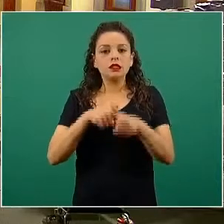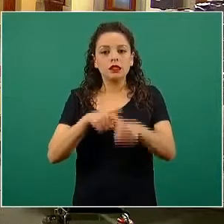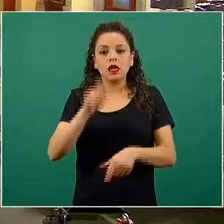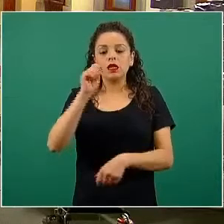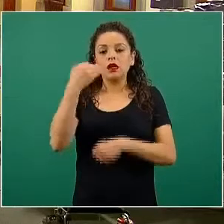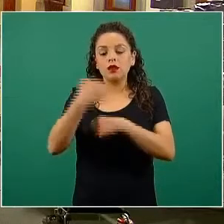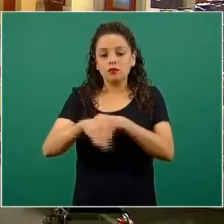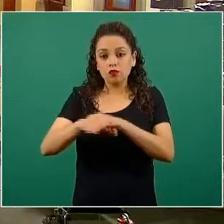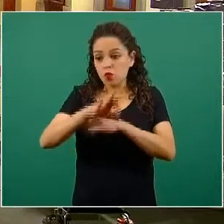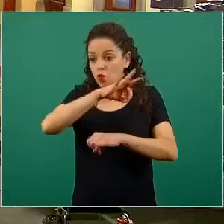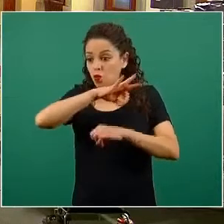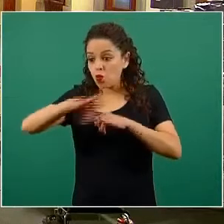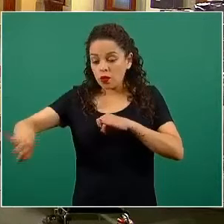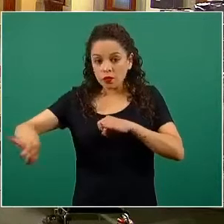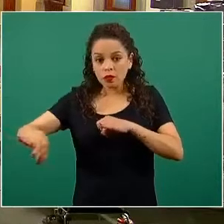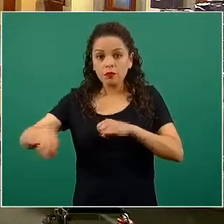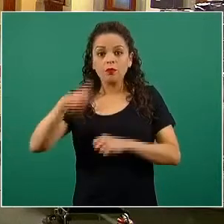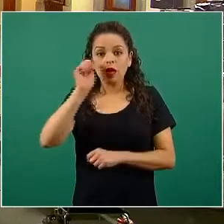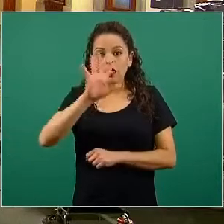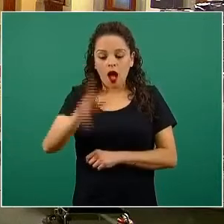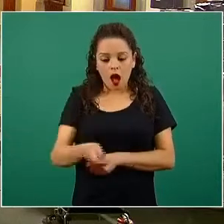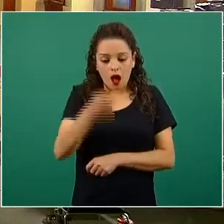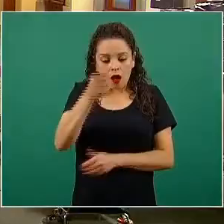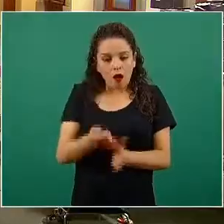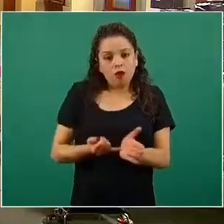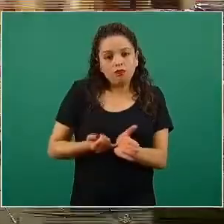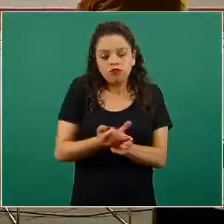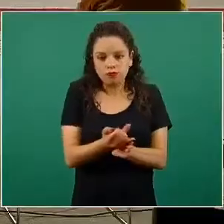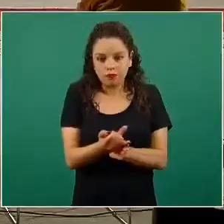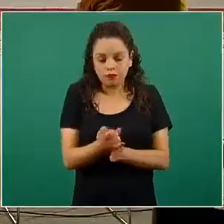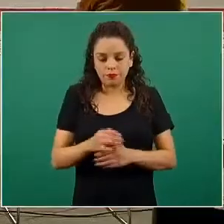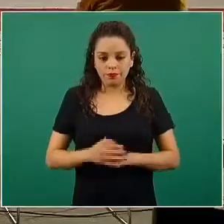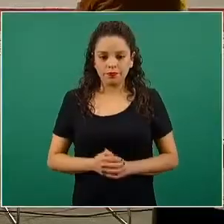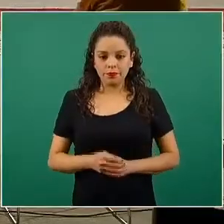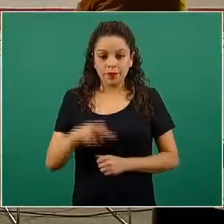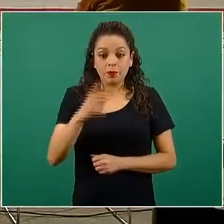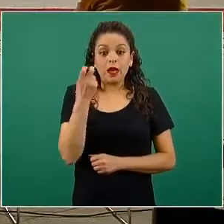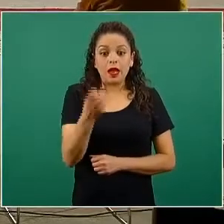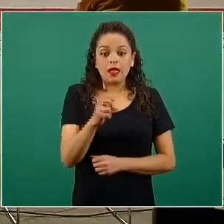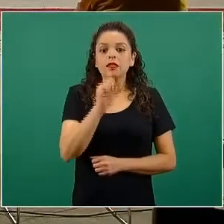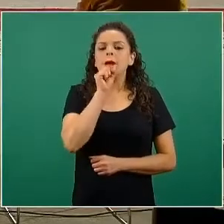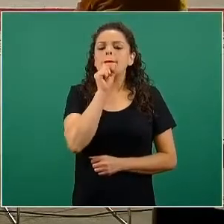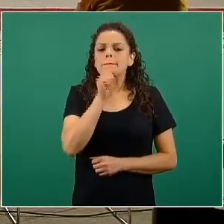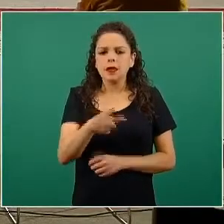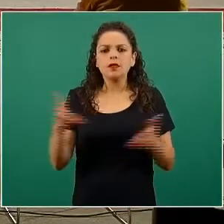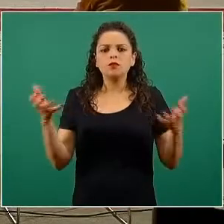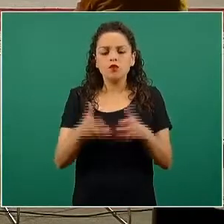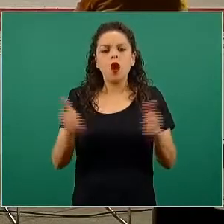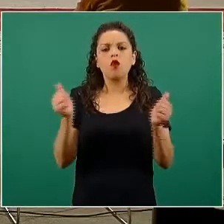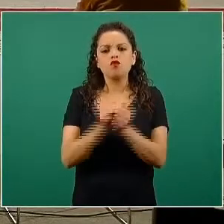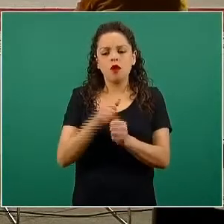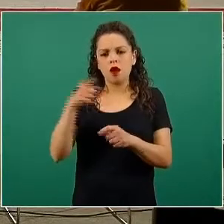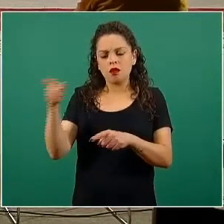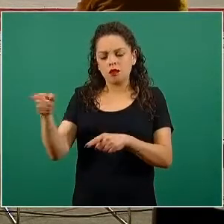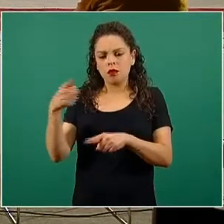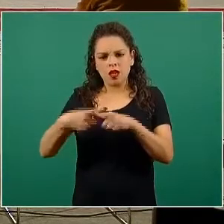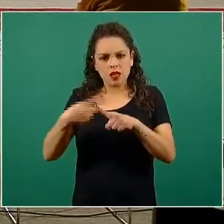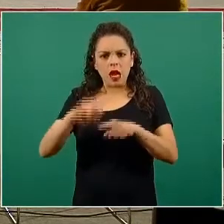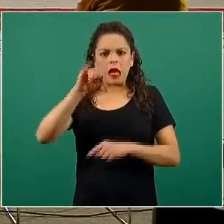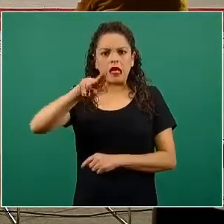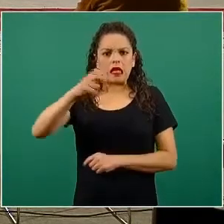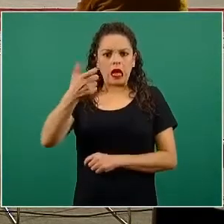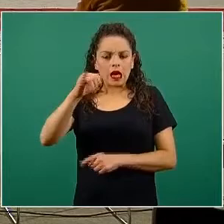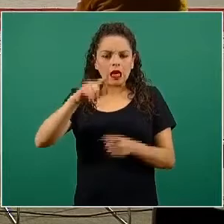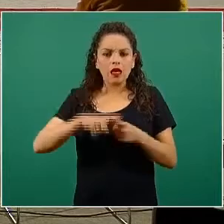el ejercicio en dictaminación, y que también esto también se hace con INEGI, y las estadísticas oficiales